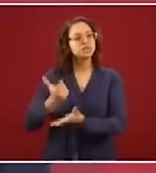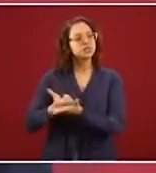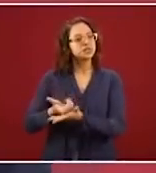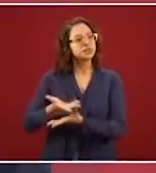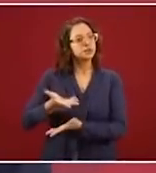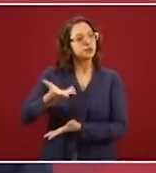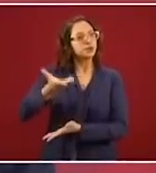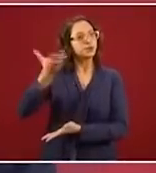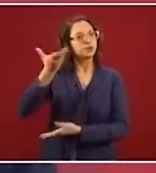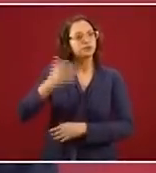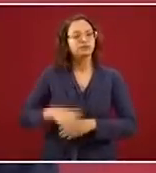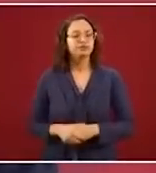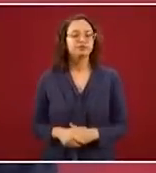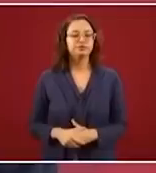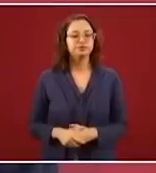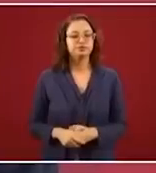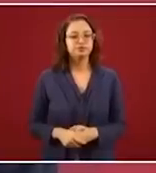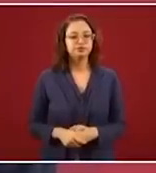Número uno,